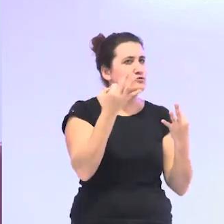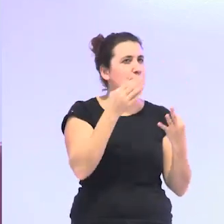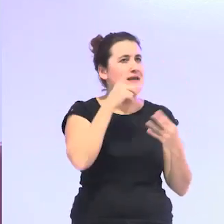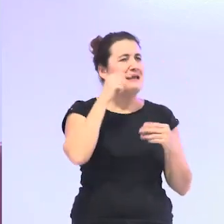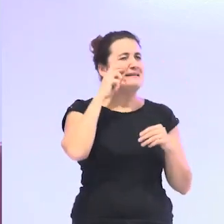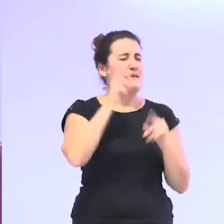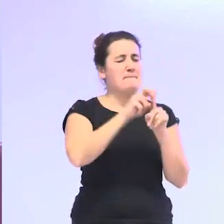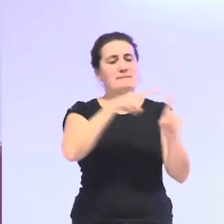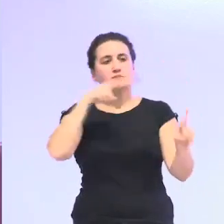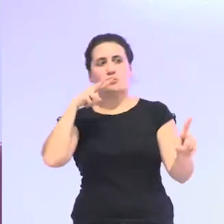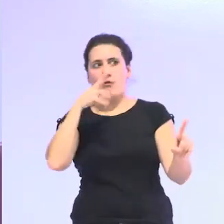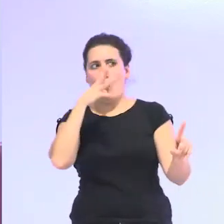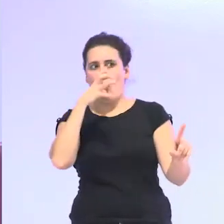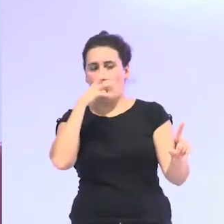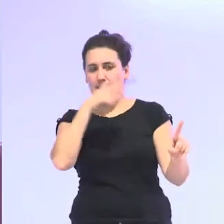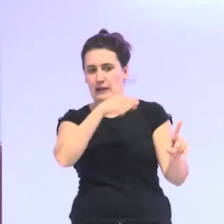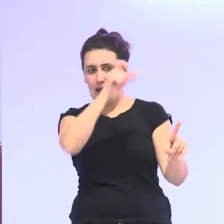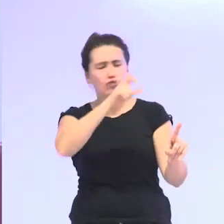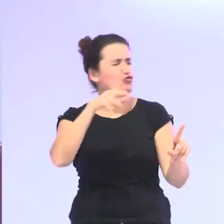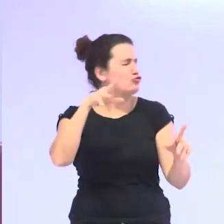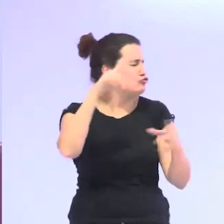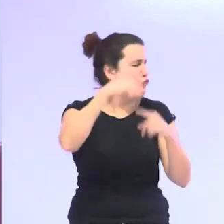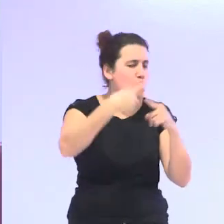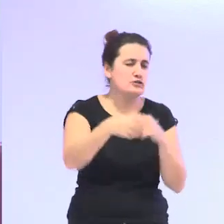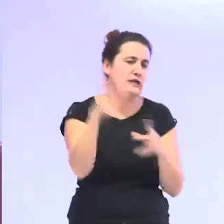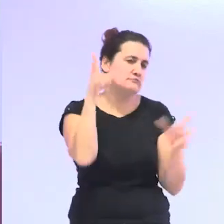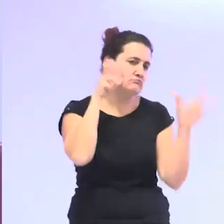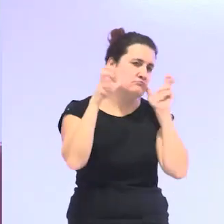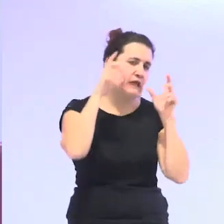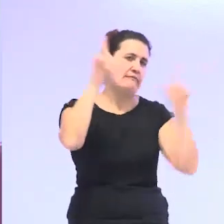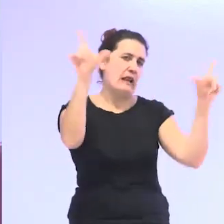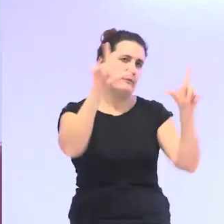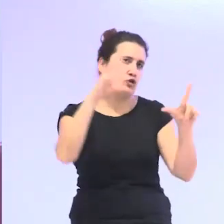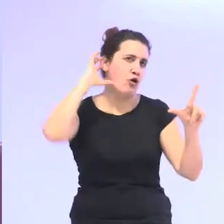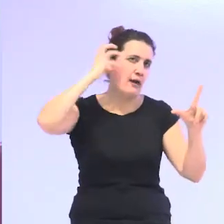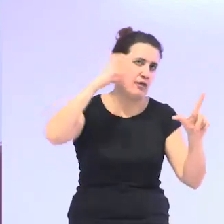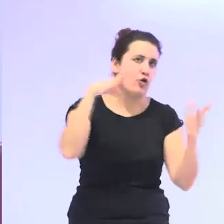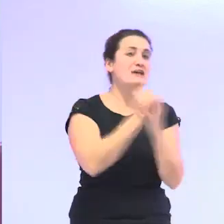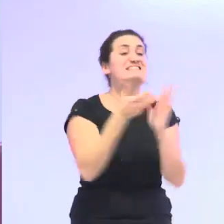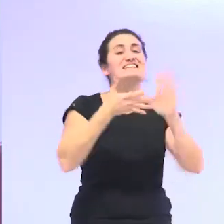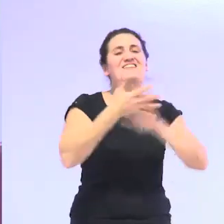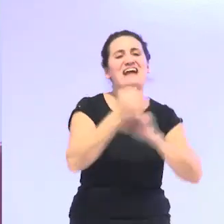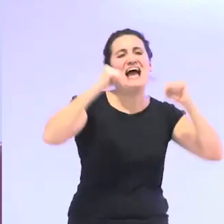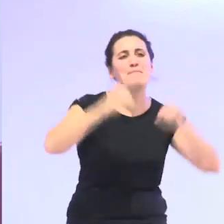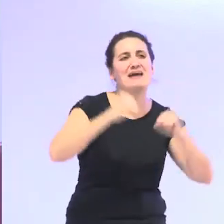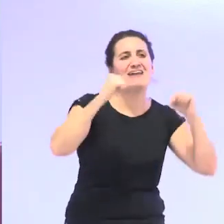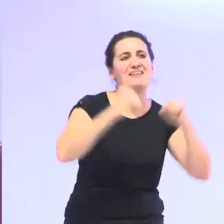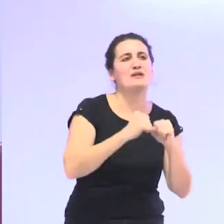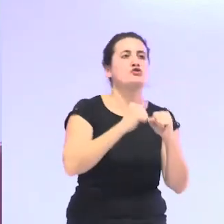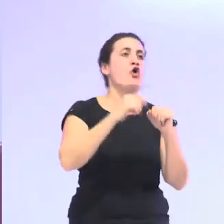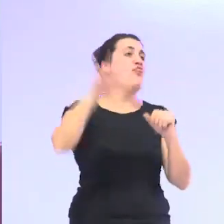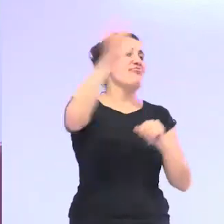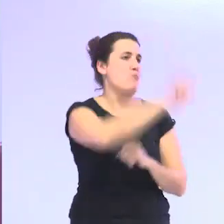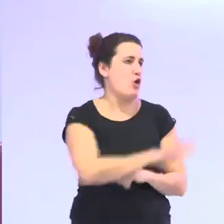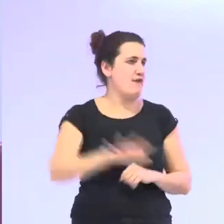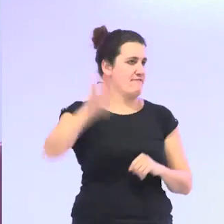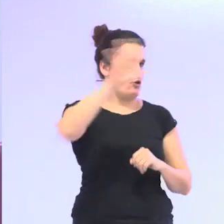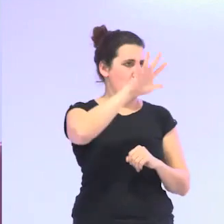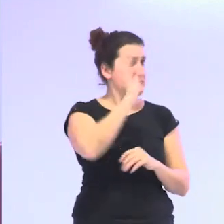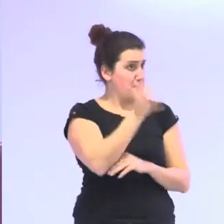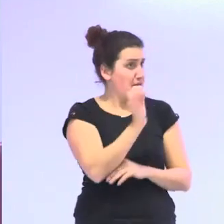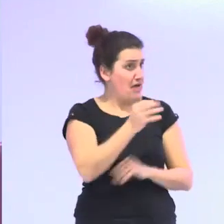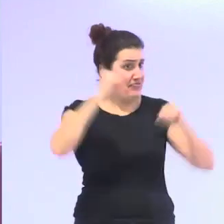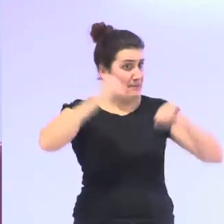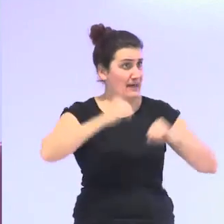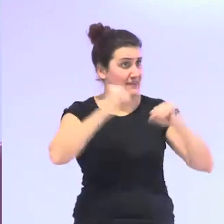catastrófica que estamos todo el día escuchando en los medios de comunicación de lo que significa el envejecimiento demográfico es cierto que el envejecimiento